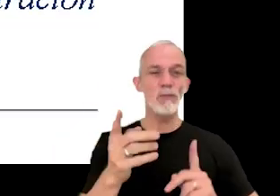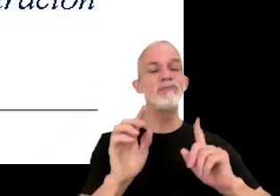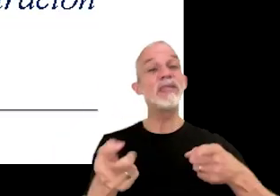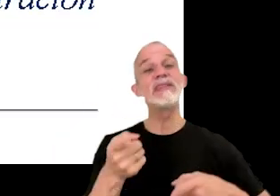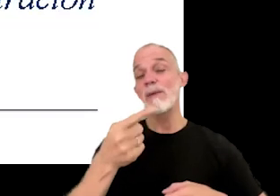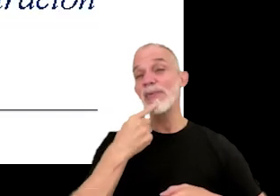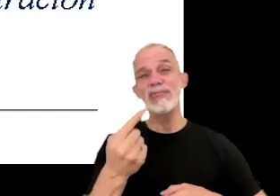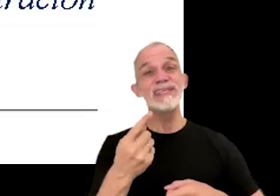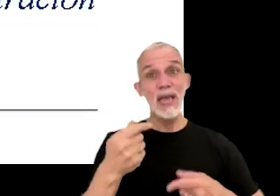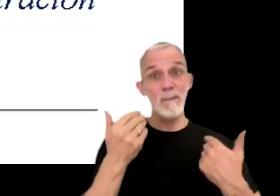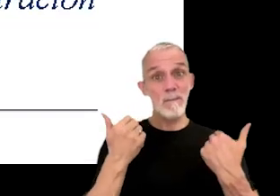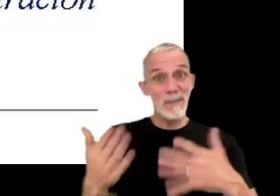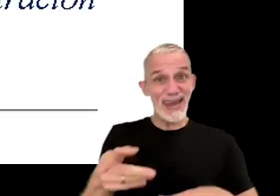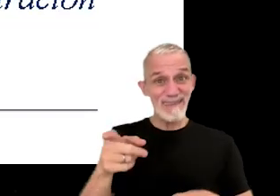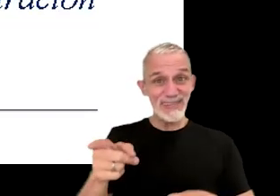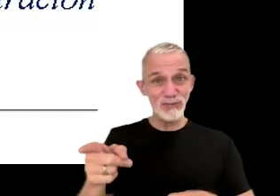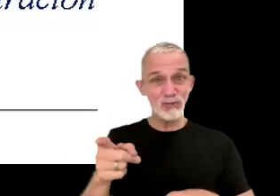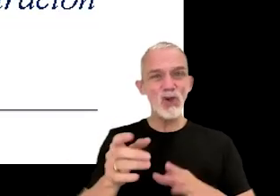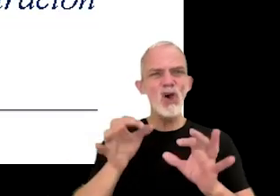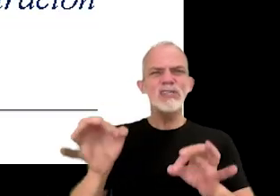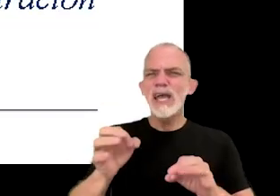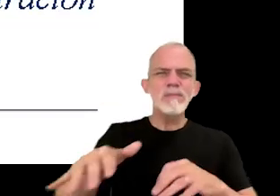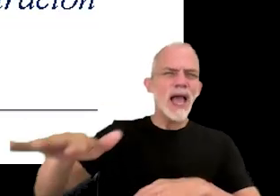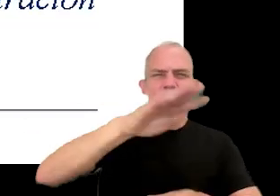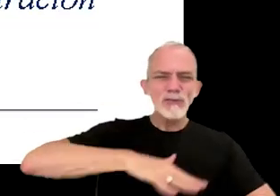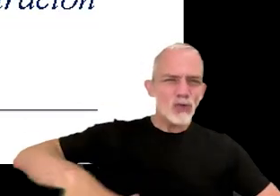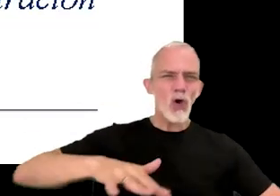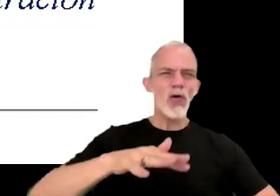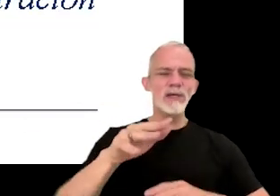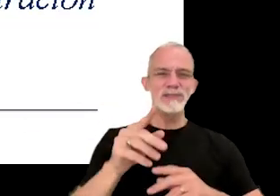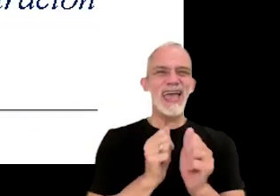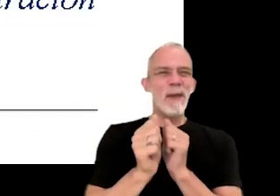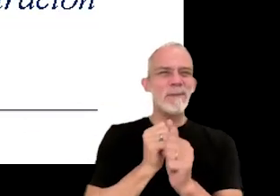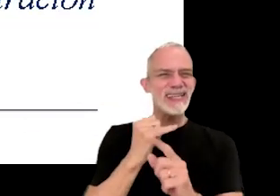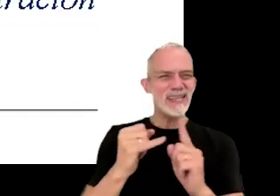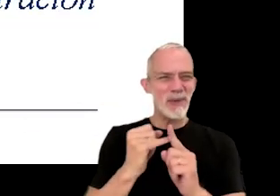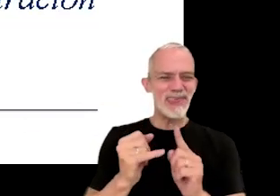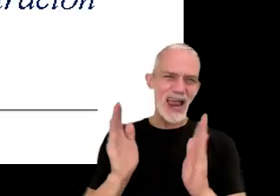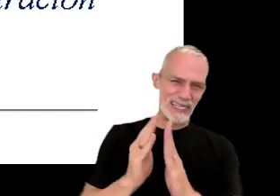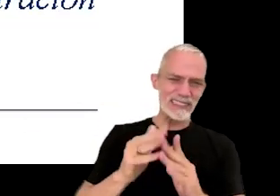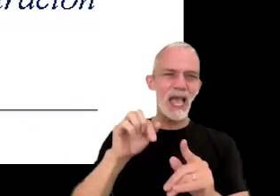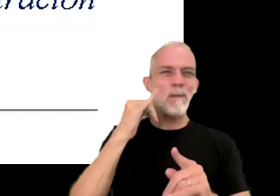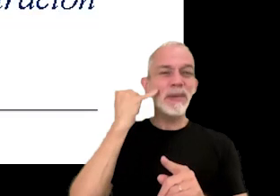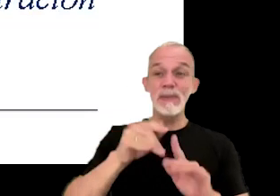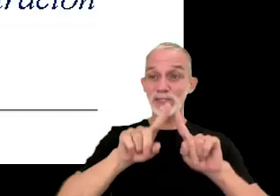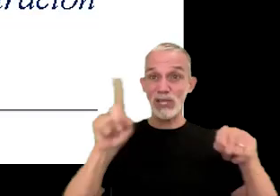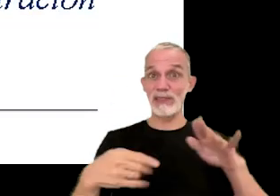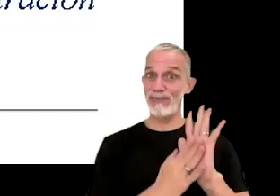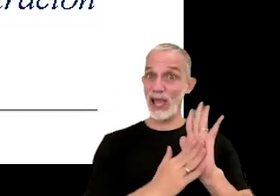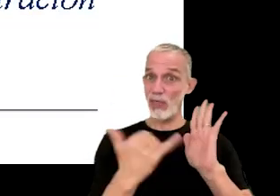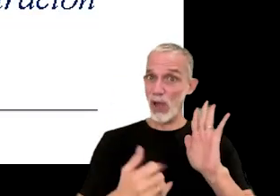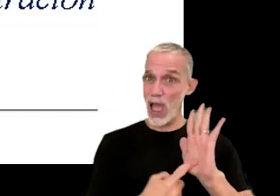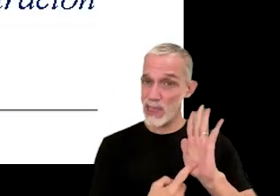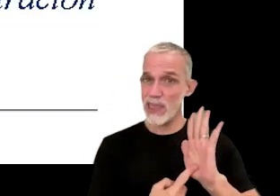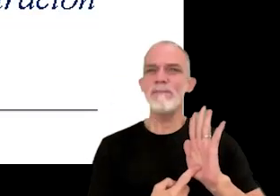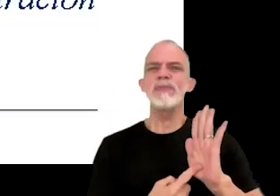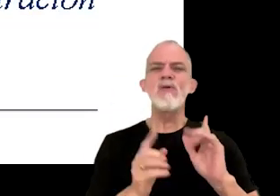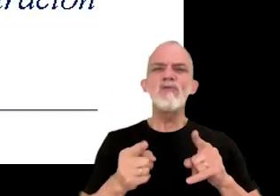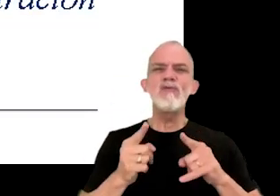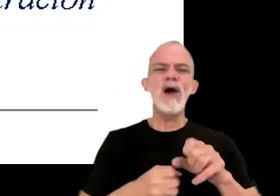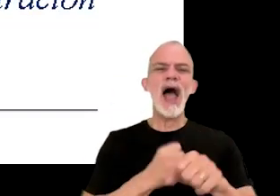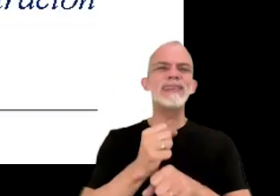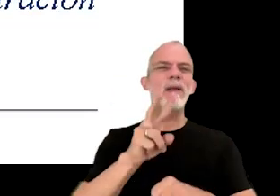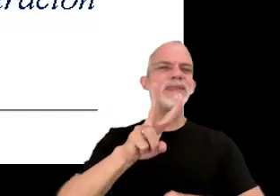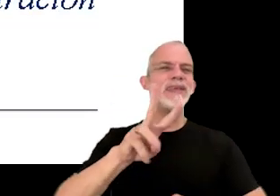que el beneficio alcanza a toda pequeña y mediana empresa que tenga certificado PYME vigente al 24